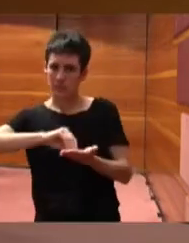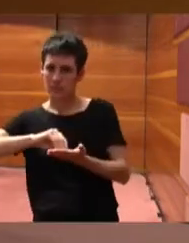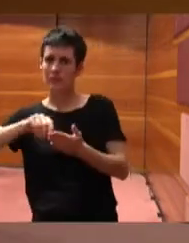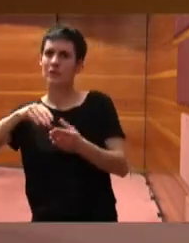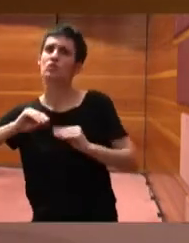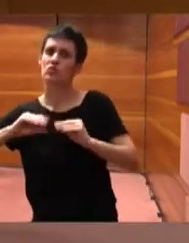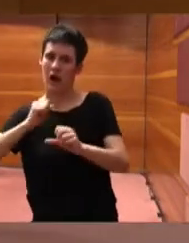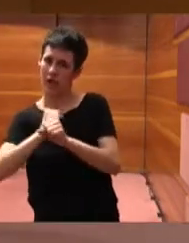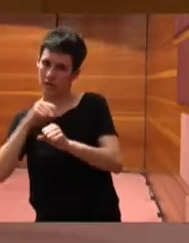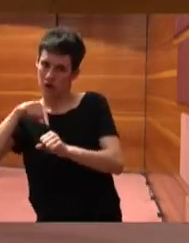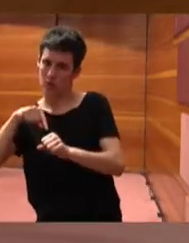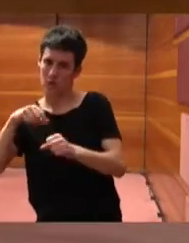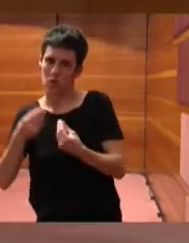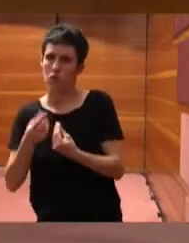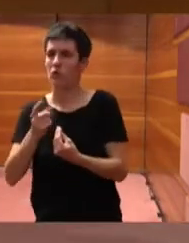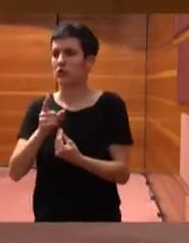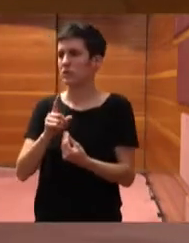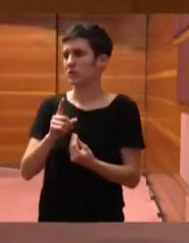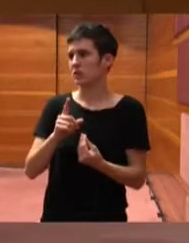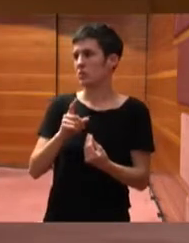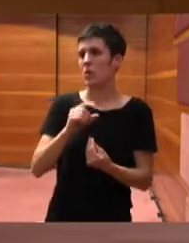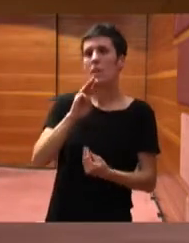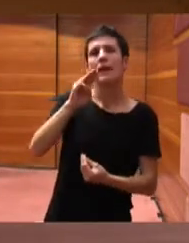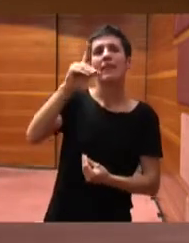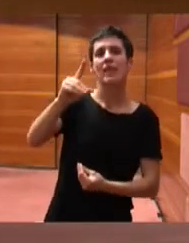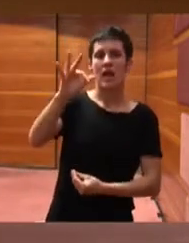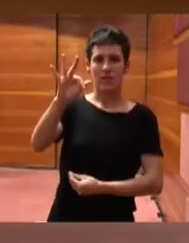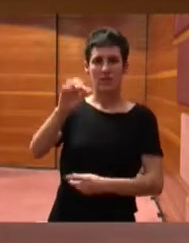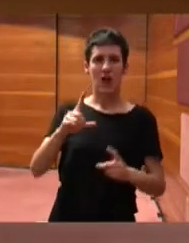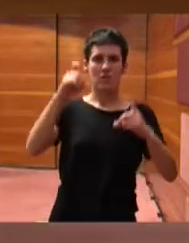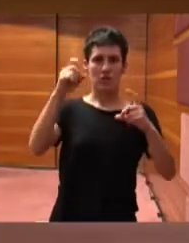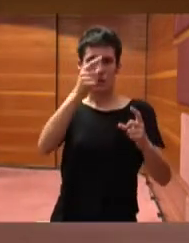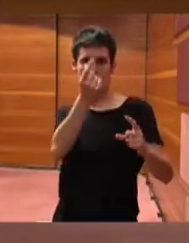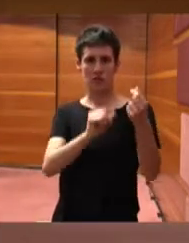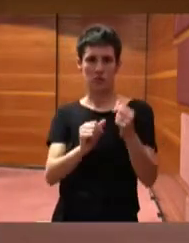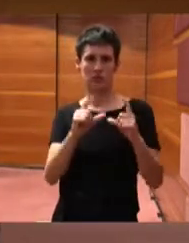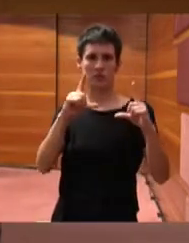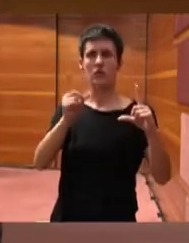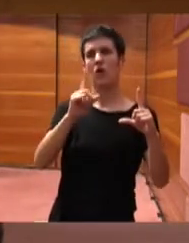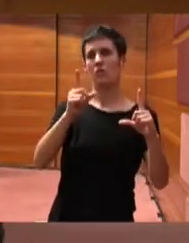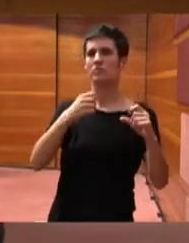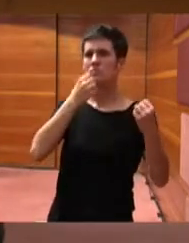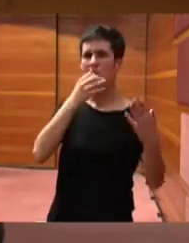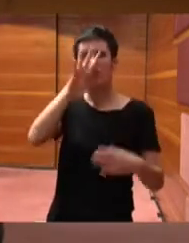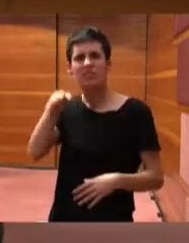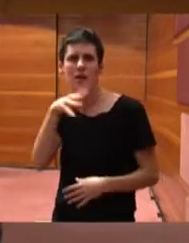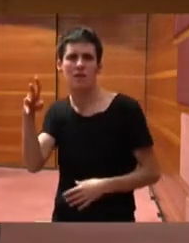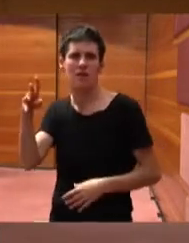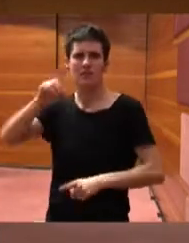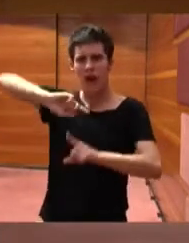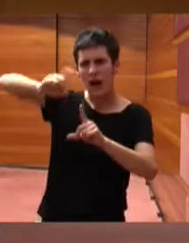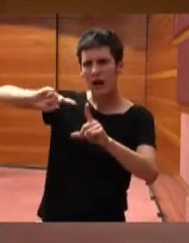ella, es decir, no tanto PDF, que es una foto del presupuesto, sino mejor tablas y gráficos y sistemas